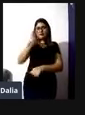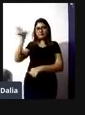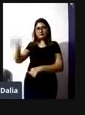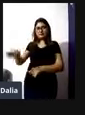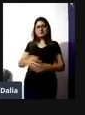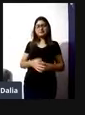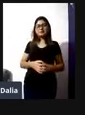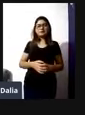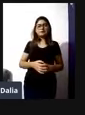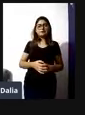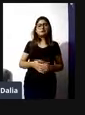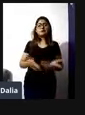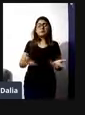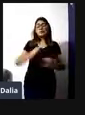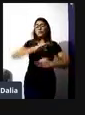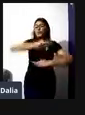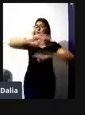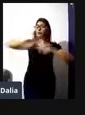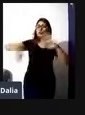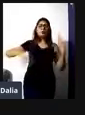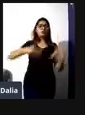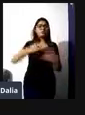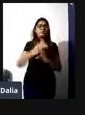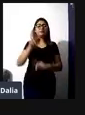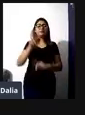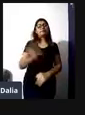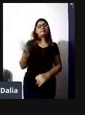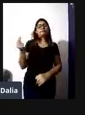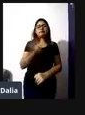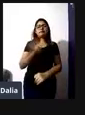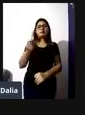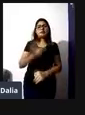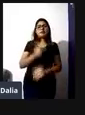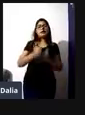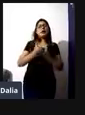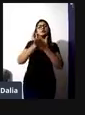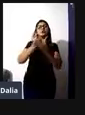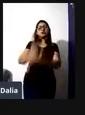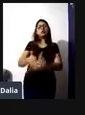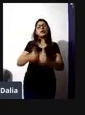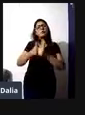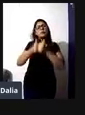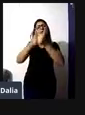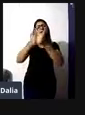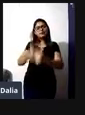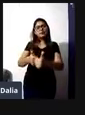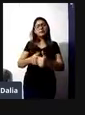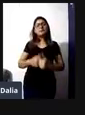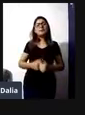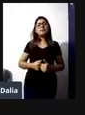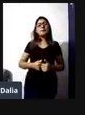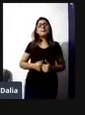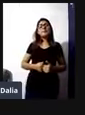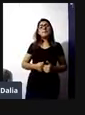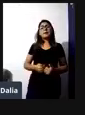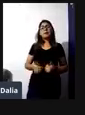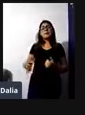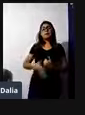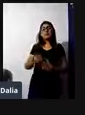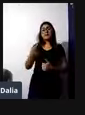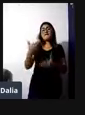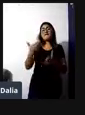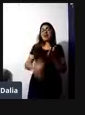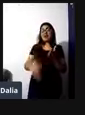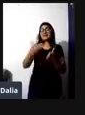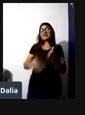Todos la necesitamos, todos necesitamos este acompañamiento porque además, pues todavía nos quedan 30 días